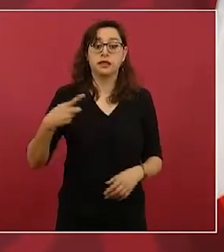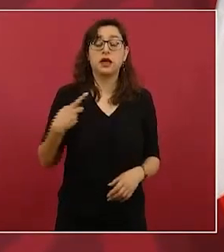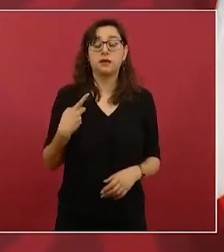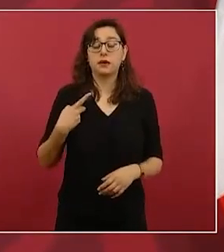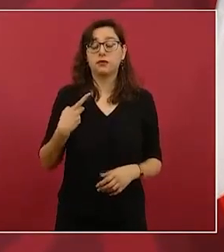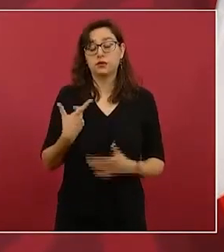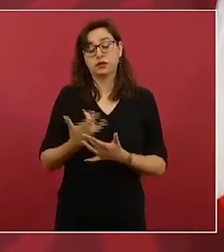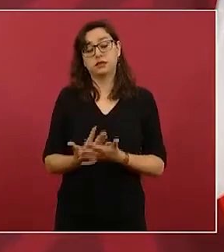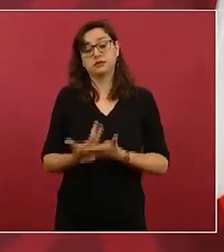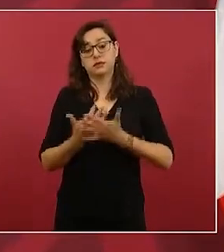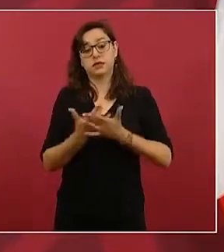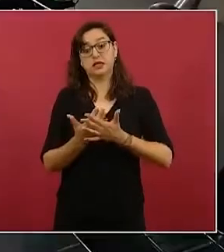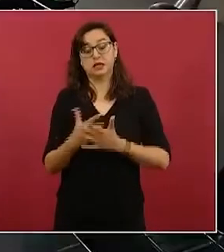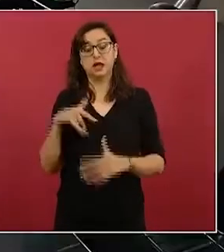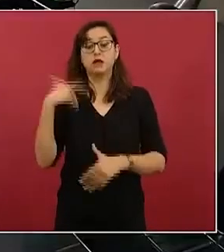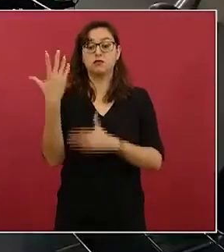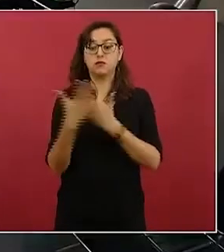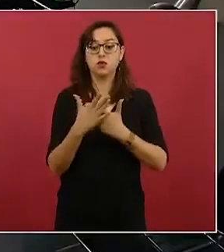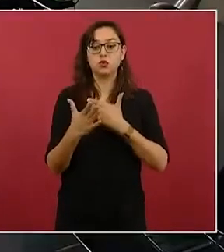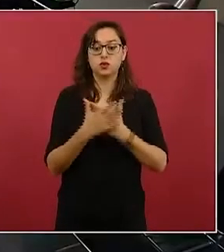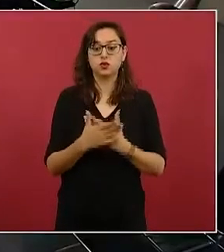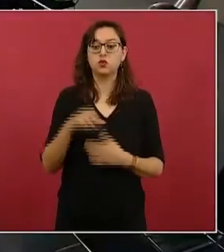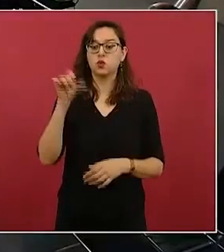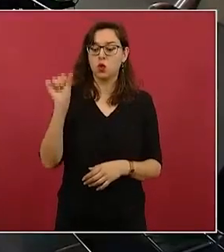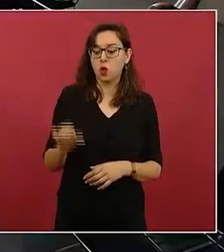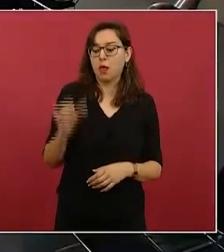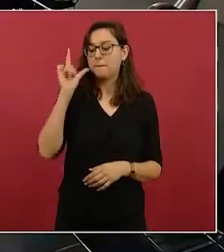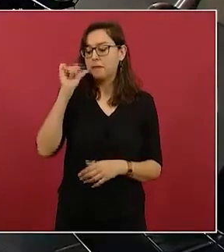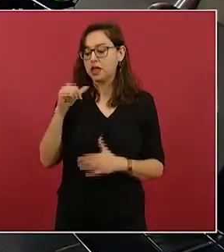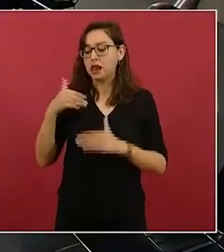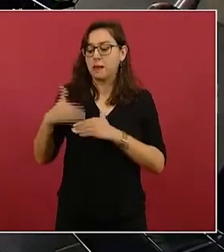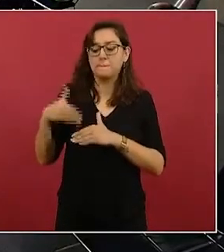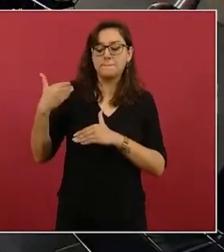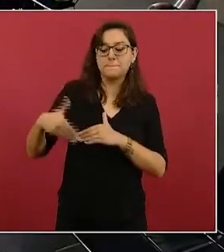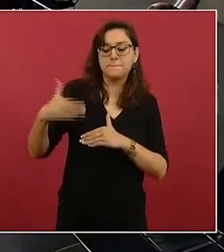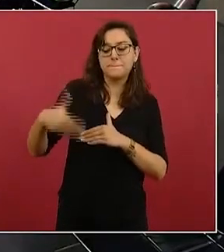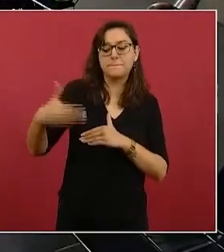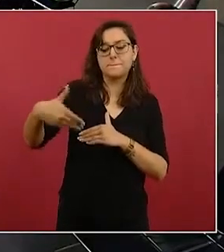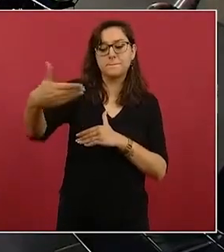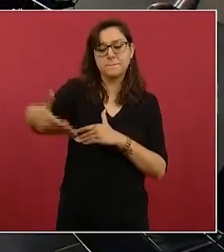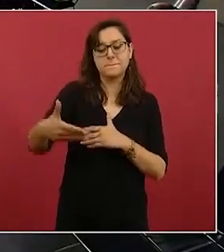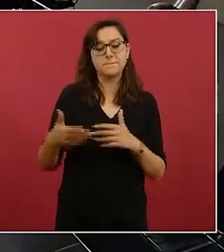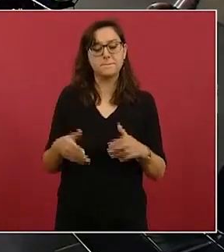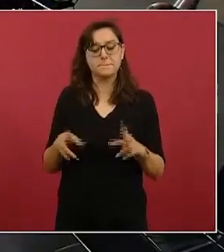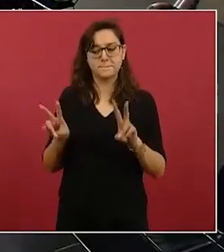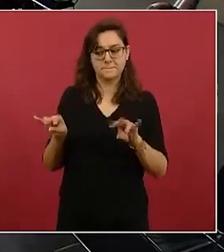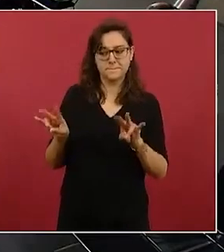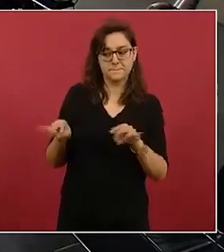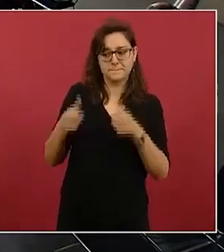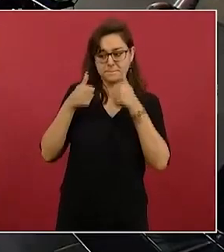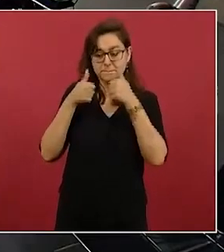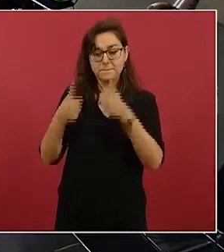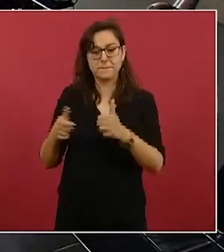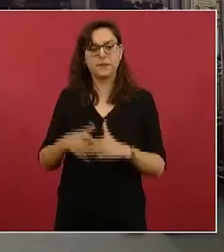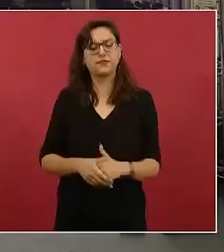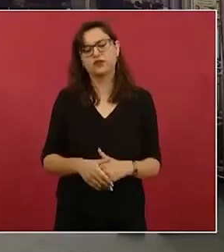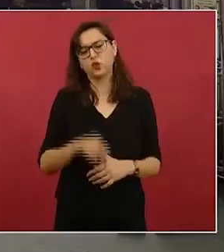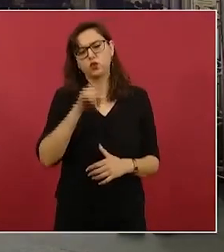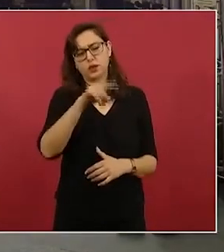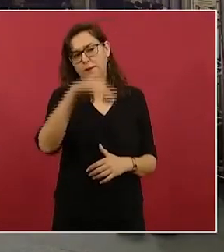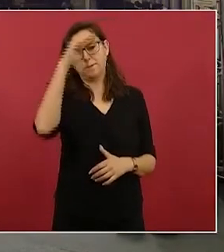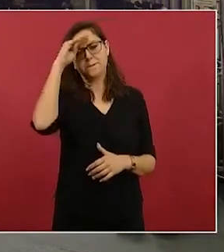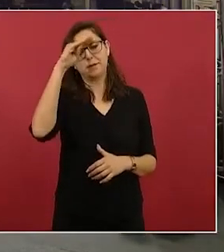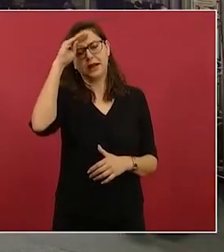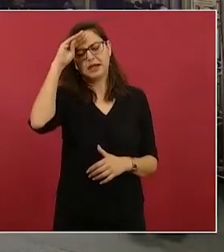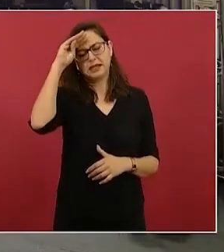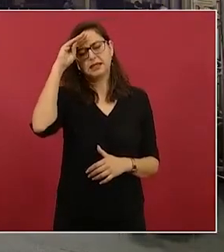de lo que va a suceder hoy, mañana y todos estos días sobre este tema. ¿La apuesta es entonces, su apuesta es a